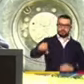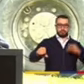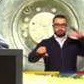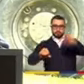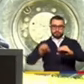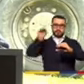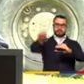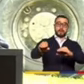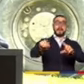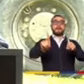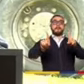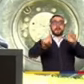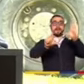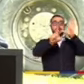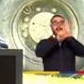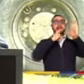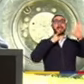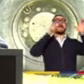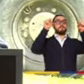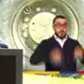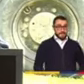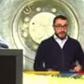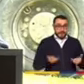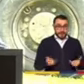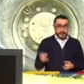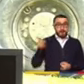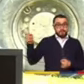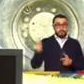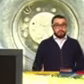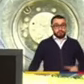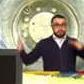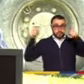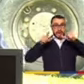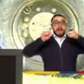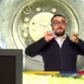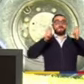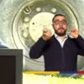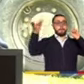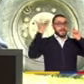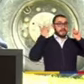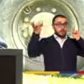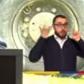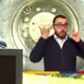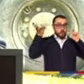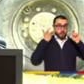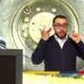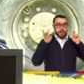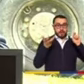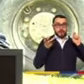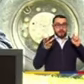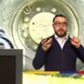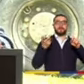Pero con la ley aprobada ya en el Congreso de reforma pensional,